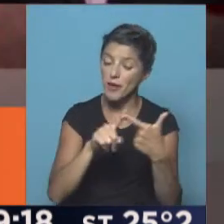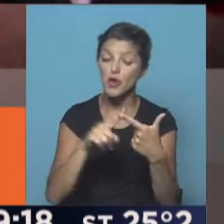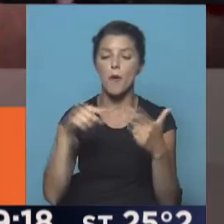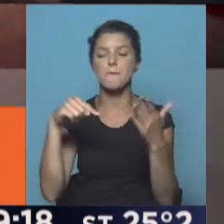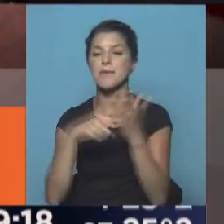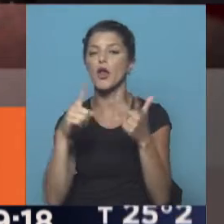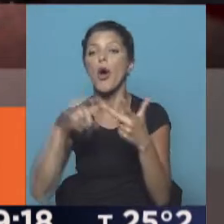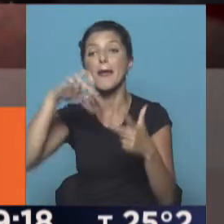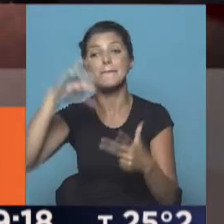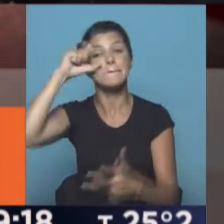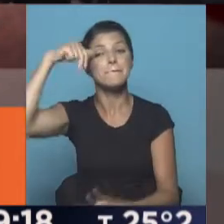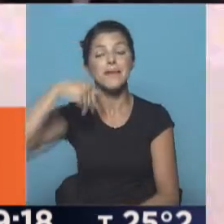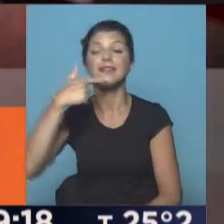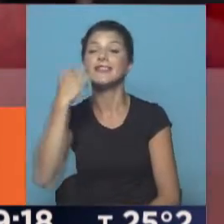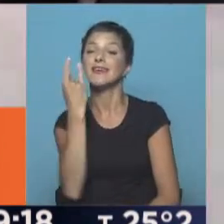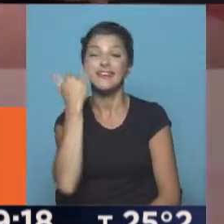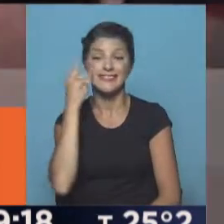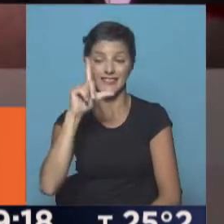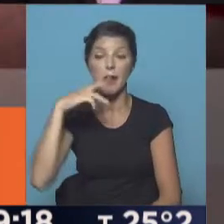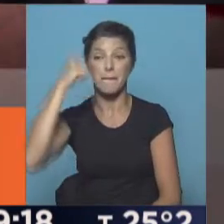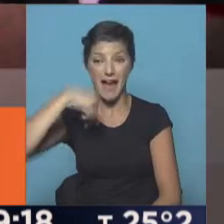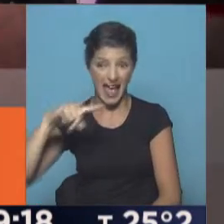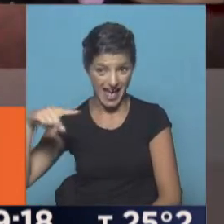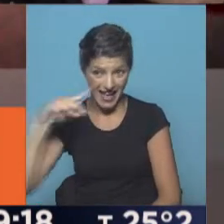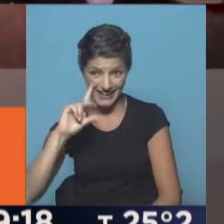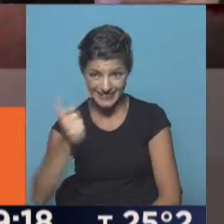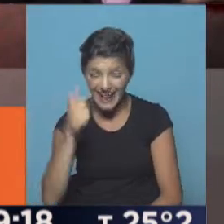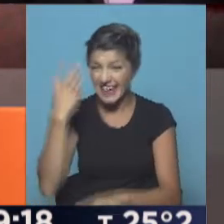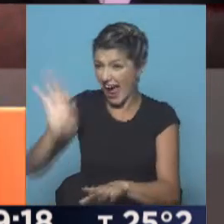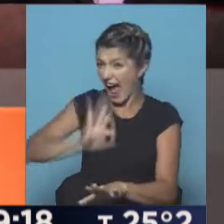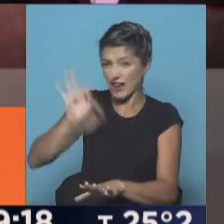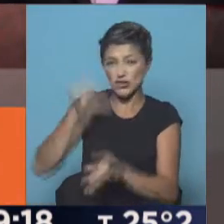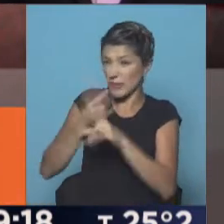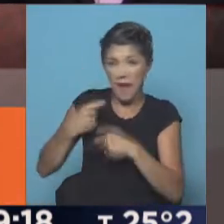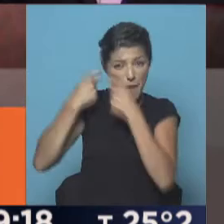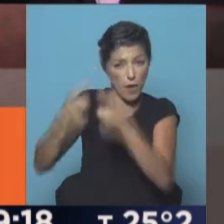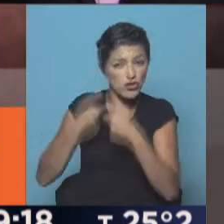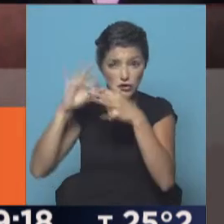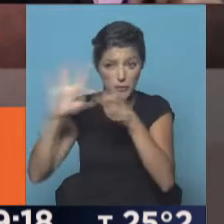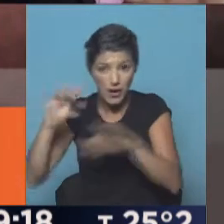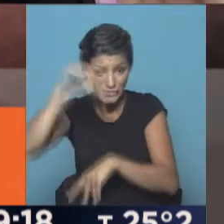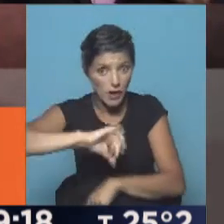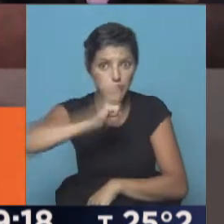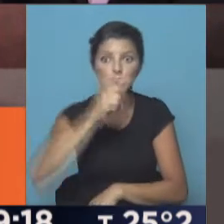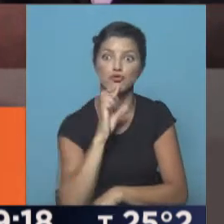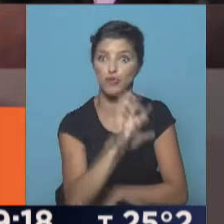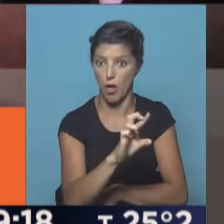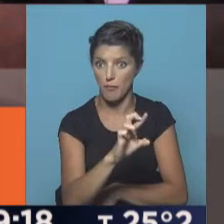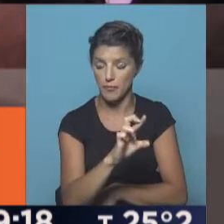en Pensilvania. Ganó en Pensilvania, donde los demócratas no perdían hacía décadas. Entonces, cuando uno mira la composición